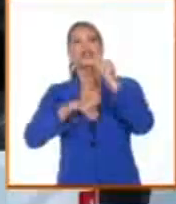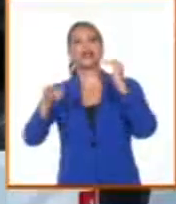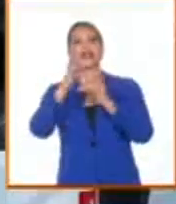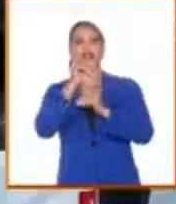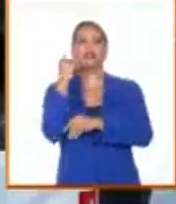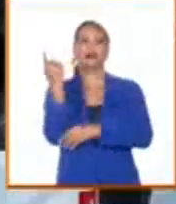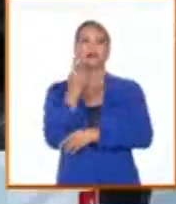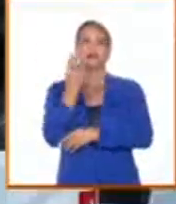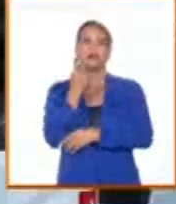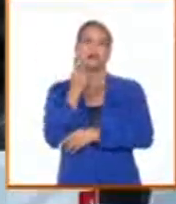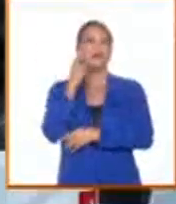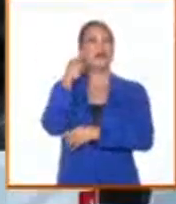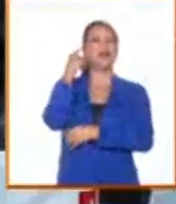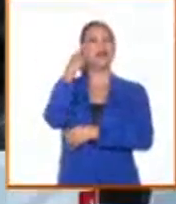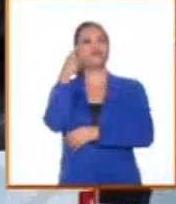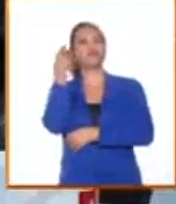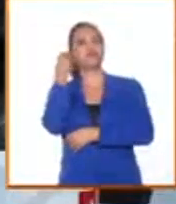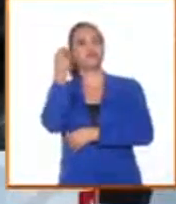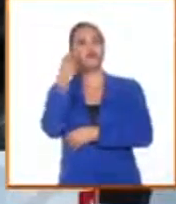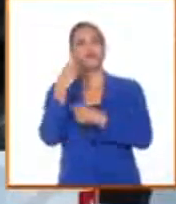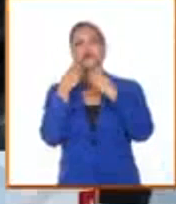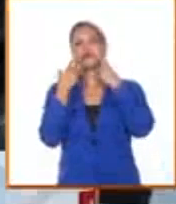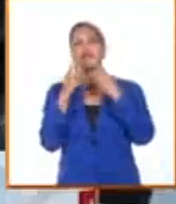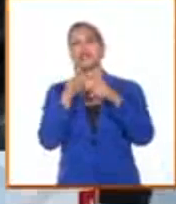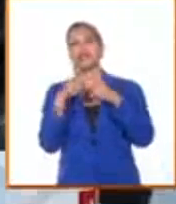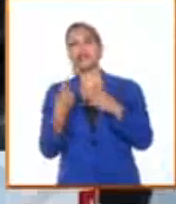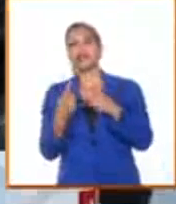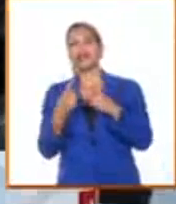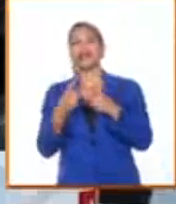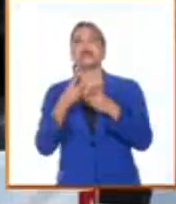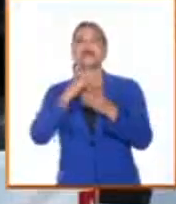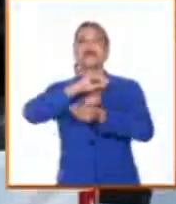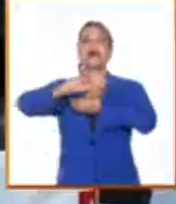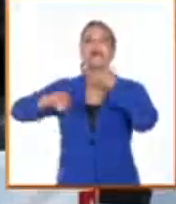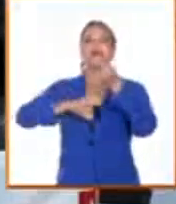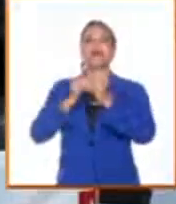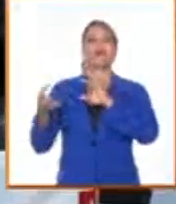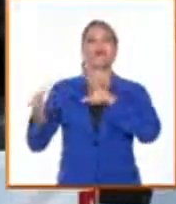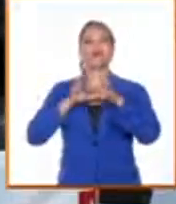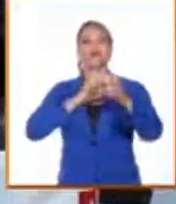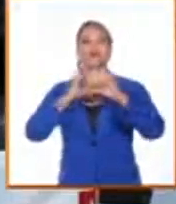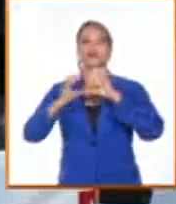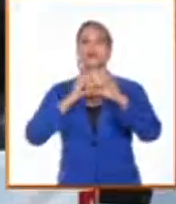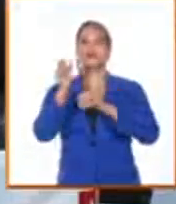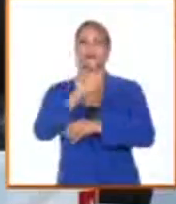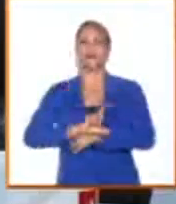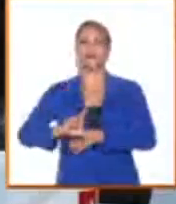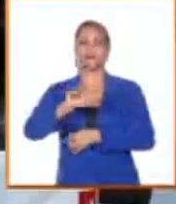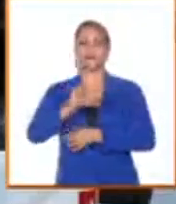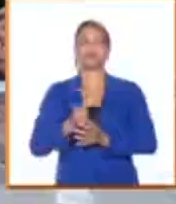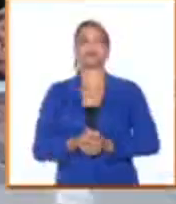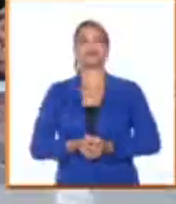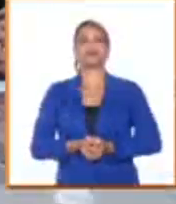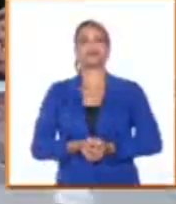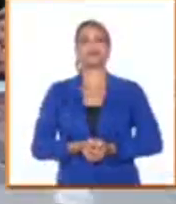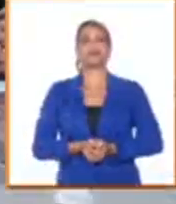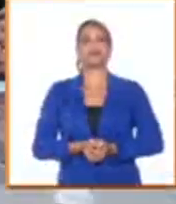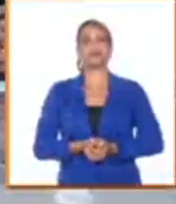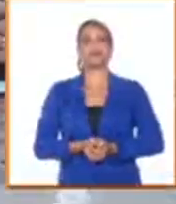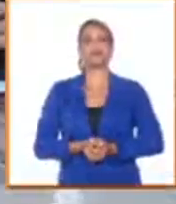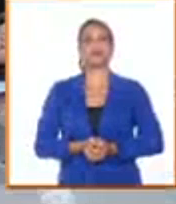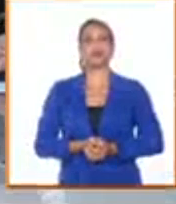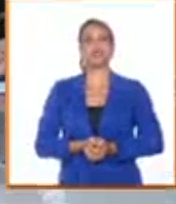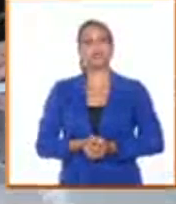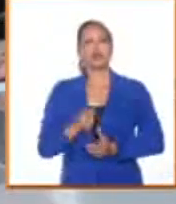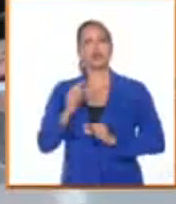entonces están pensando que es indispensable regular sus sistemas de comunicación social. Sin embargo, eso ha ocurrido muy fragmentadamente, es decir, van